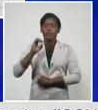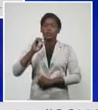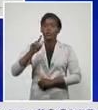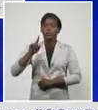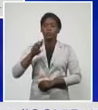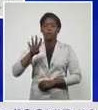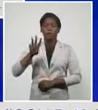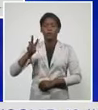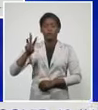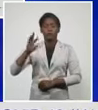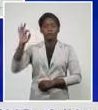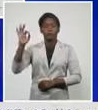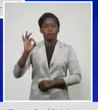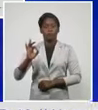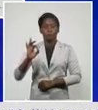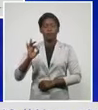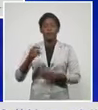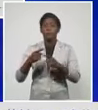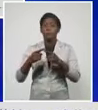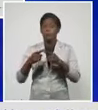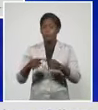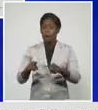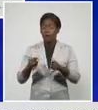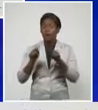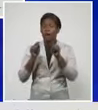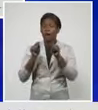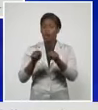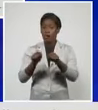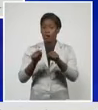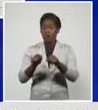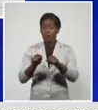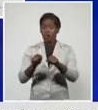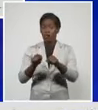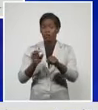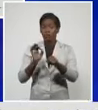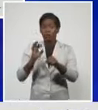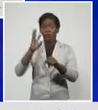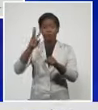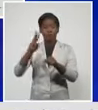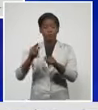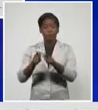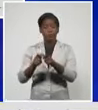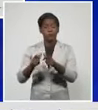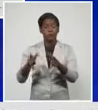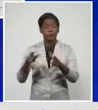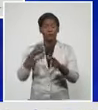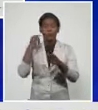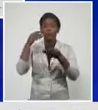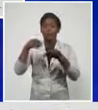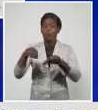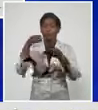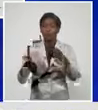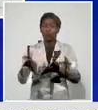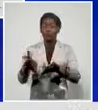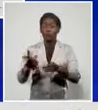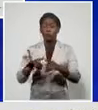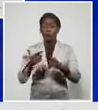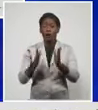0,43%, sin embargo, es una letalidad elevada que expresa, por un lado,